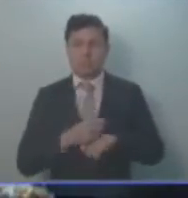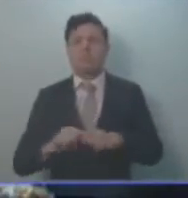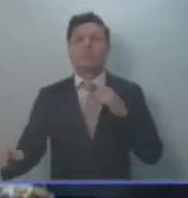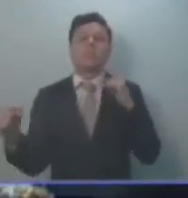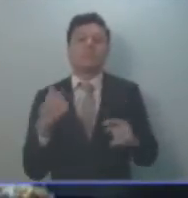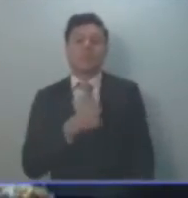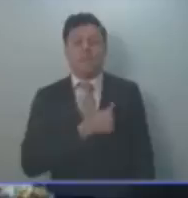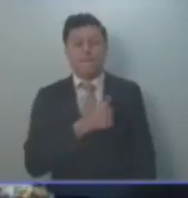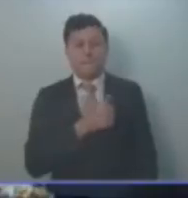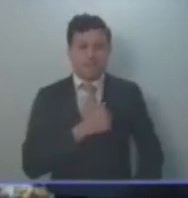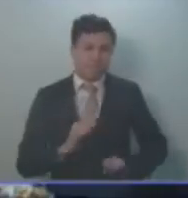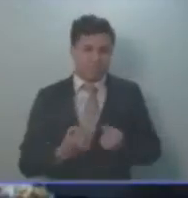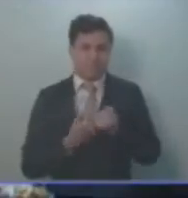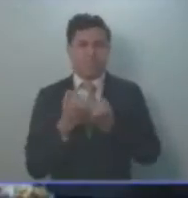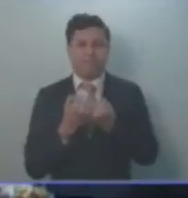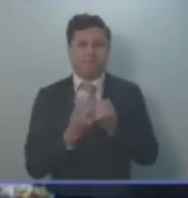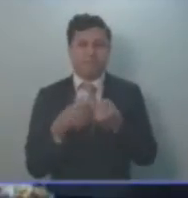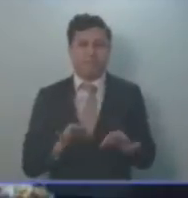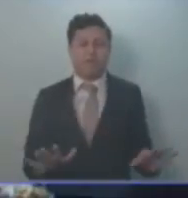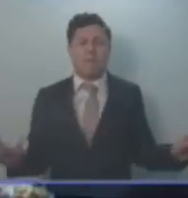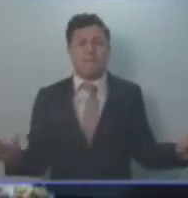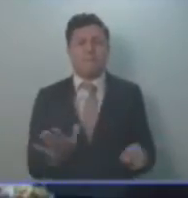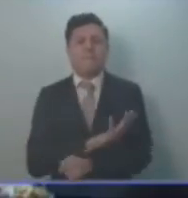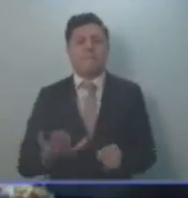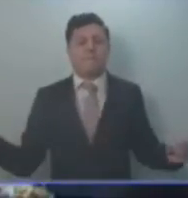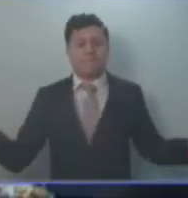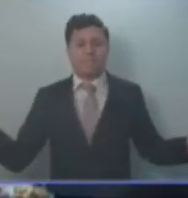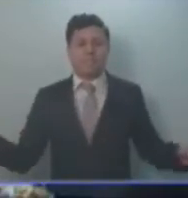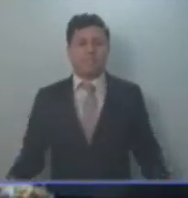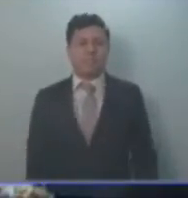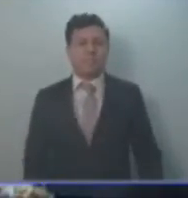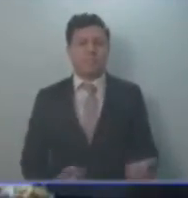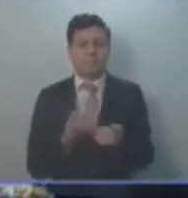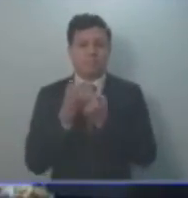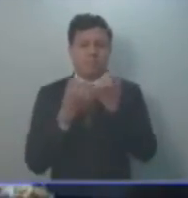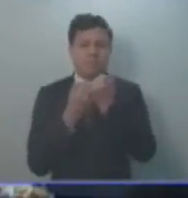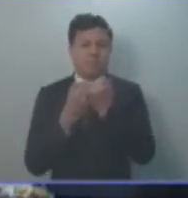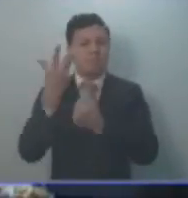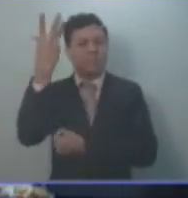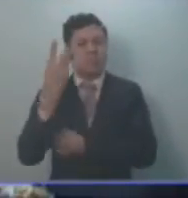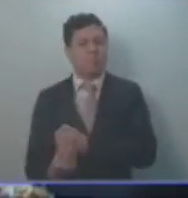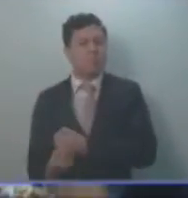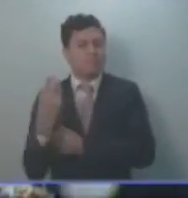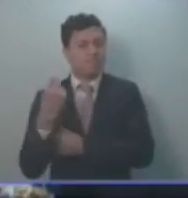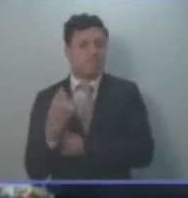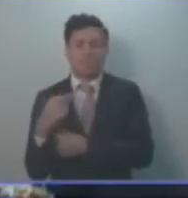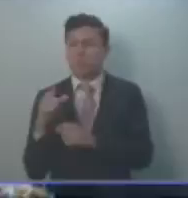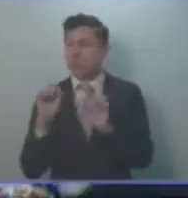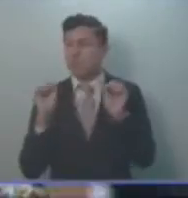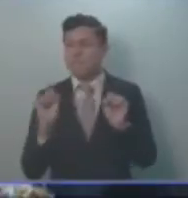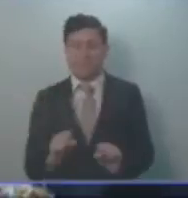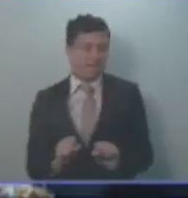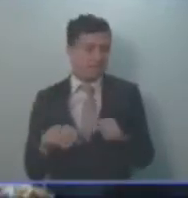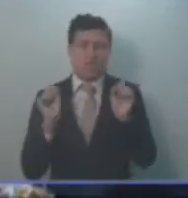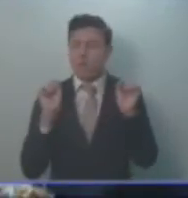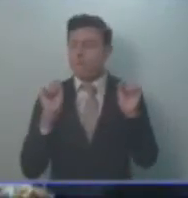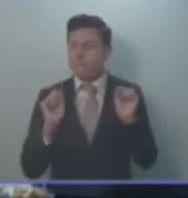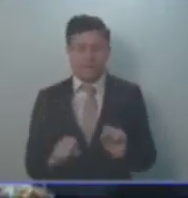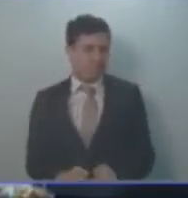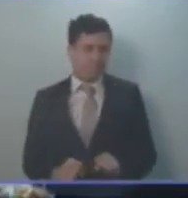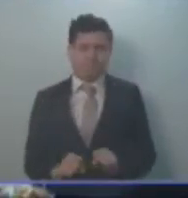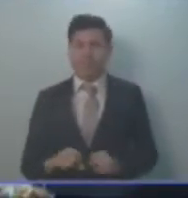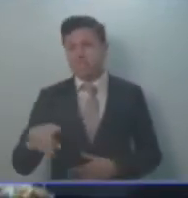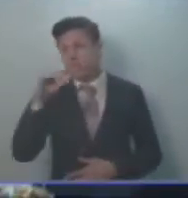obligado a cubrir la totalidad del subsidio diario por incapacidad al empleado o empleada